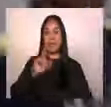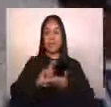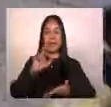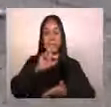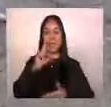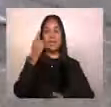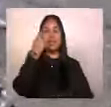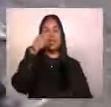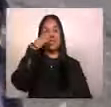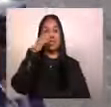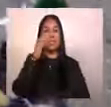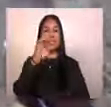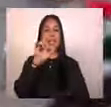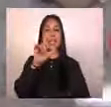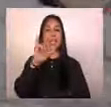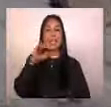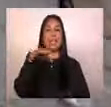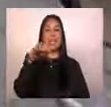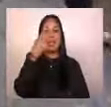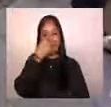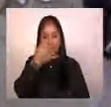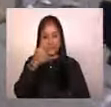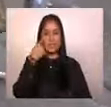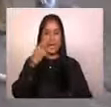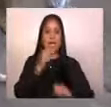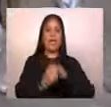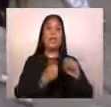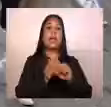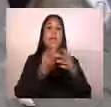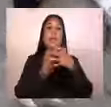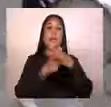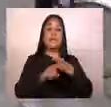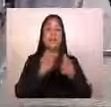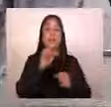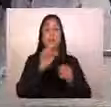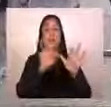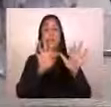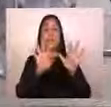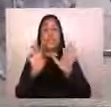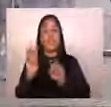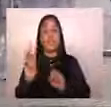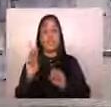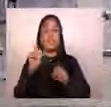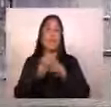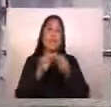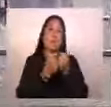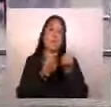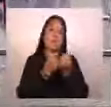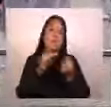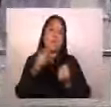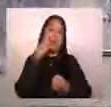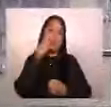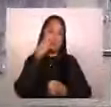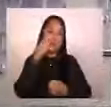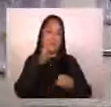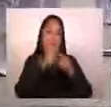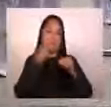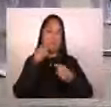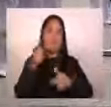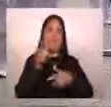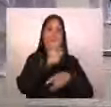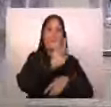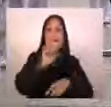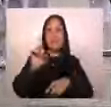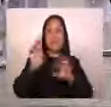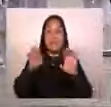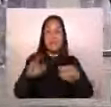quienes trabajaron en equipo. Continuando con ese liderazgo, la banda pasa a ser banda de guerra, en la que cada uno de sus